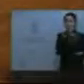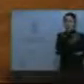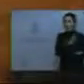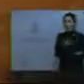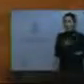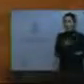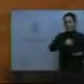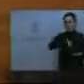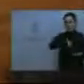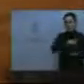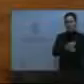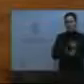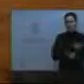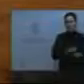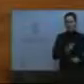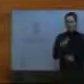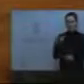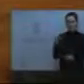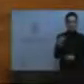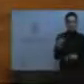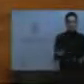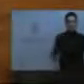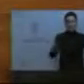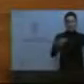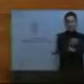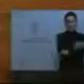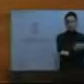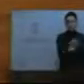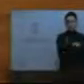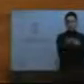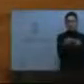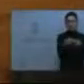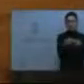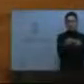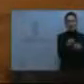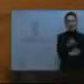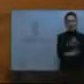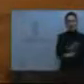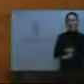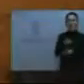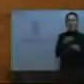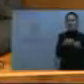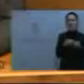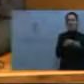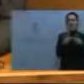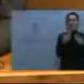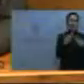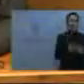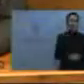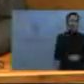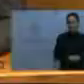estamos haciendo aquí es confundir al usuario y engañando al usuario. Muchas gracias.